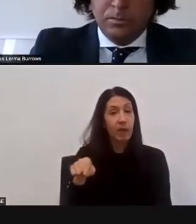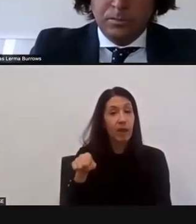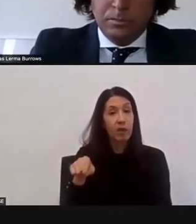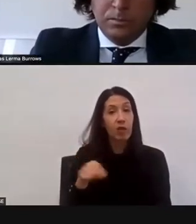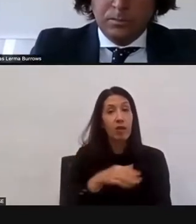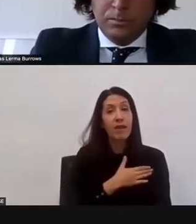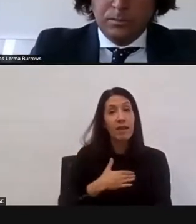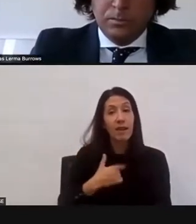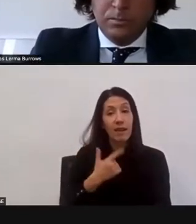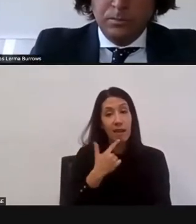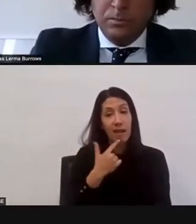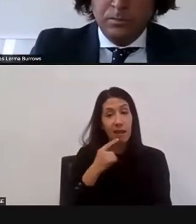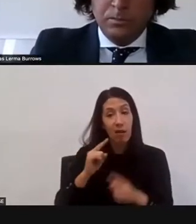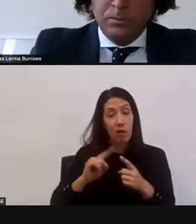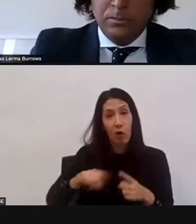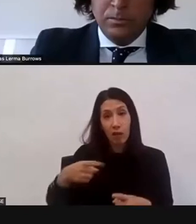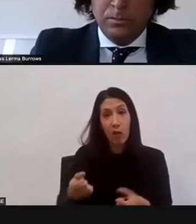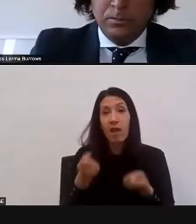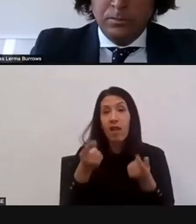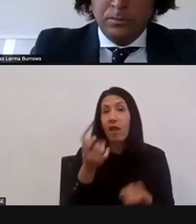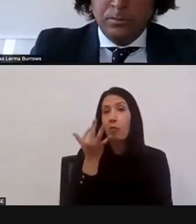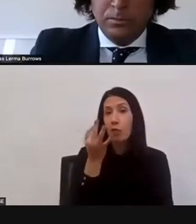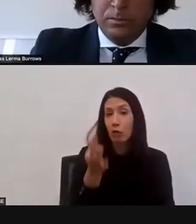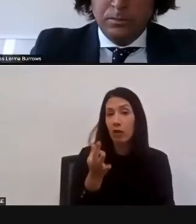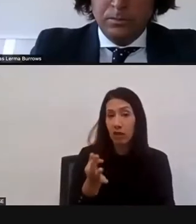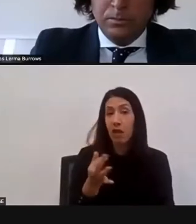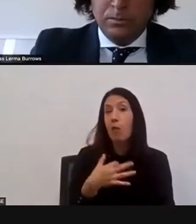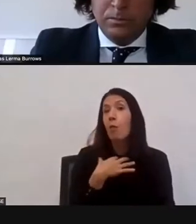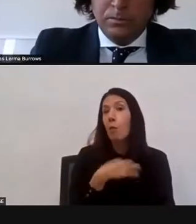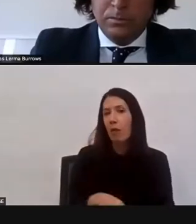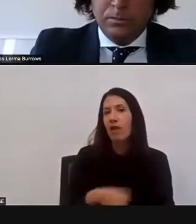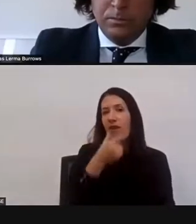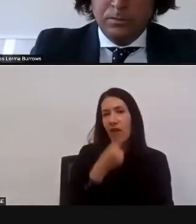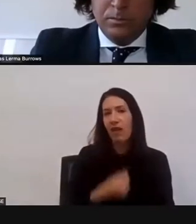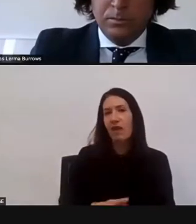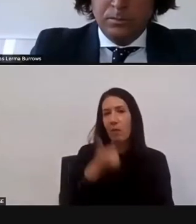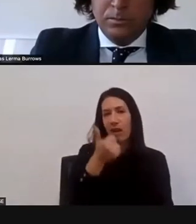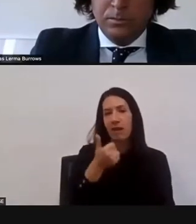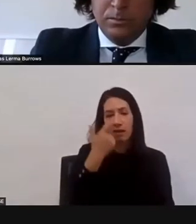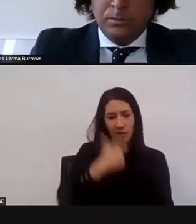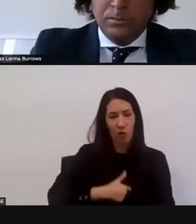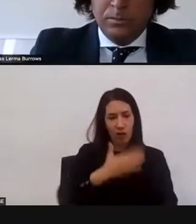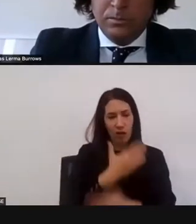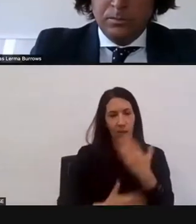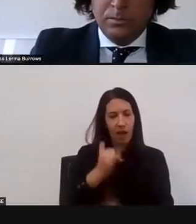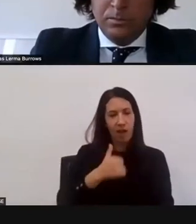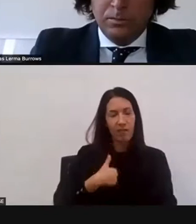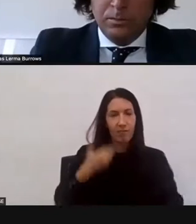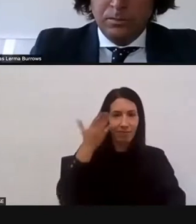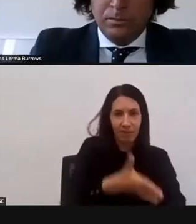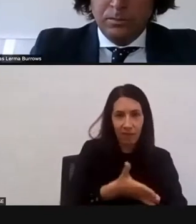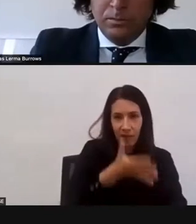en beneficio de lo que supone las posibilidades de denunciar. Estas barreras yo creo que se